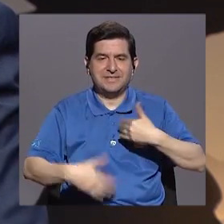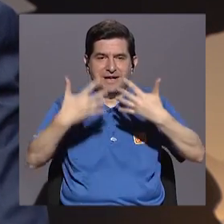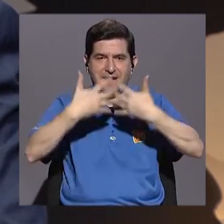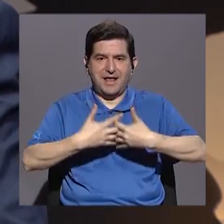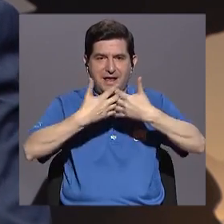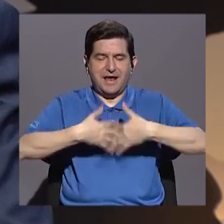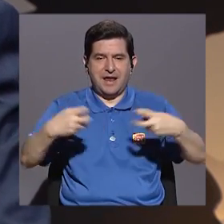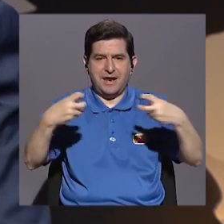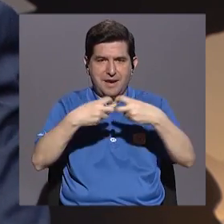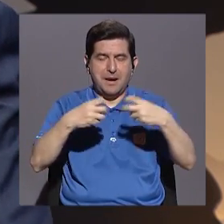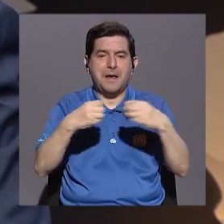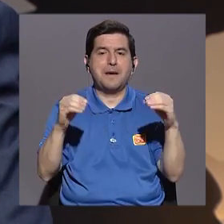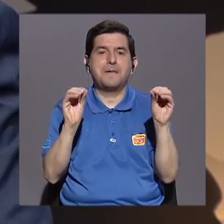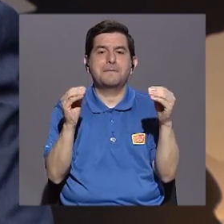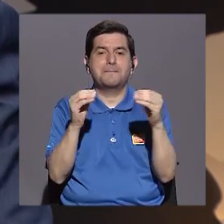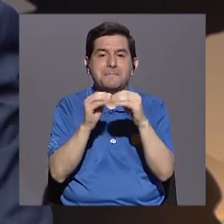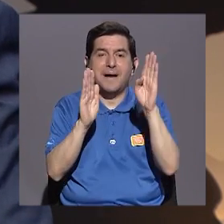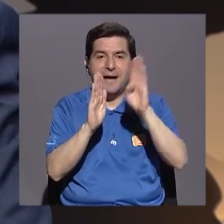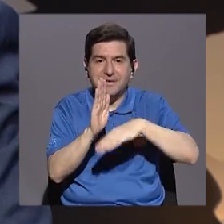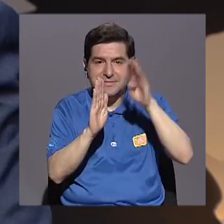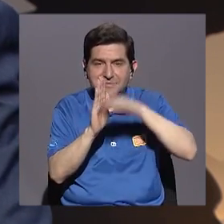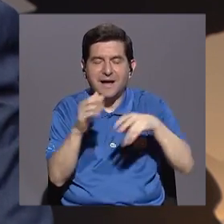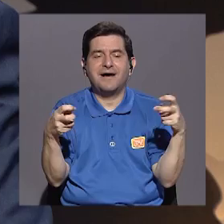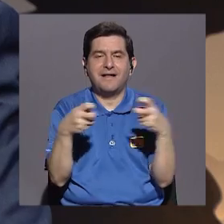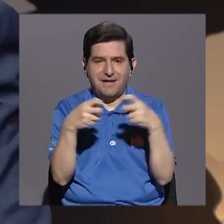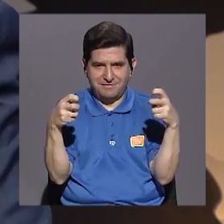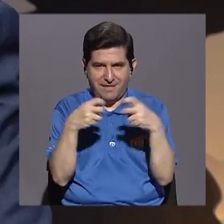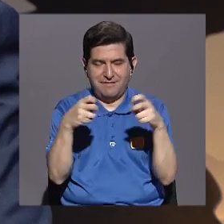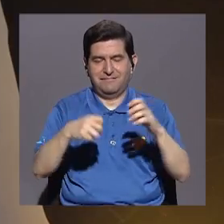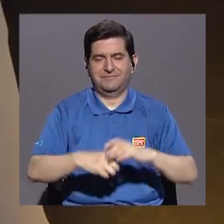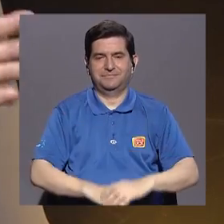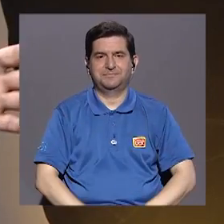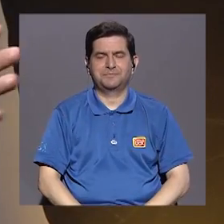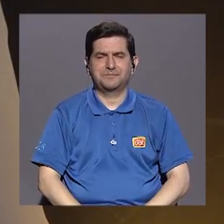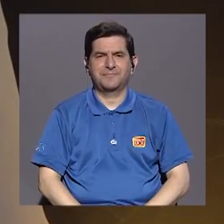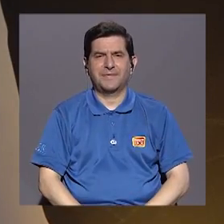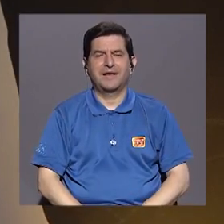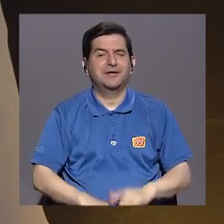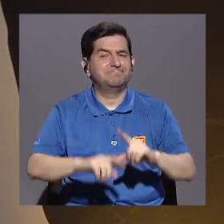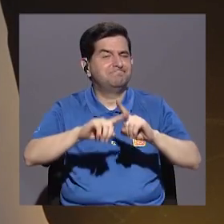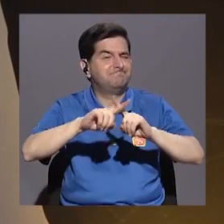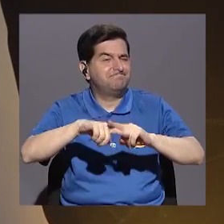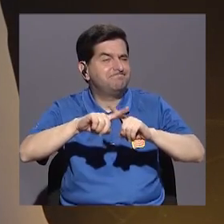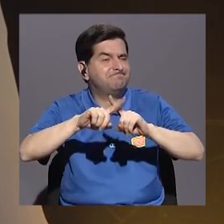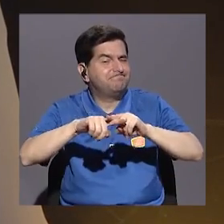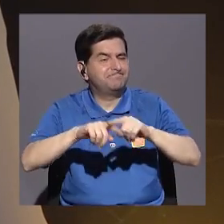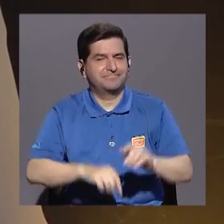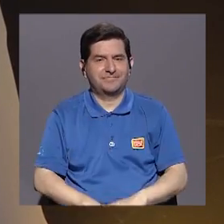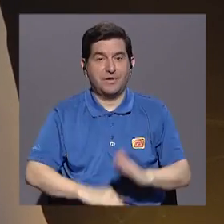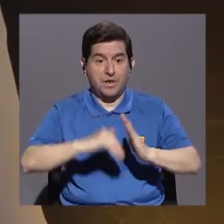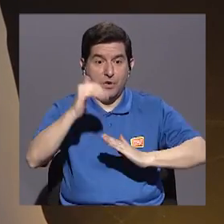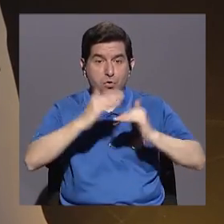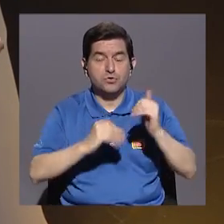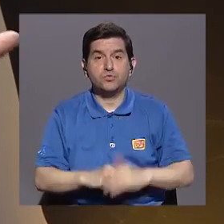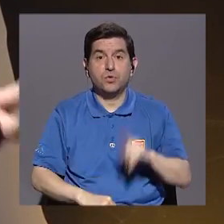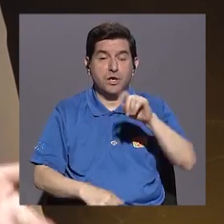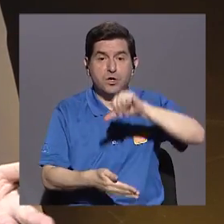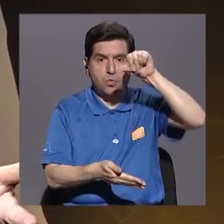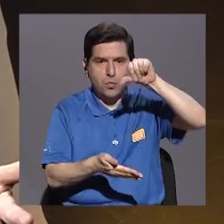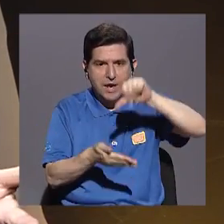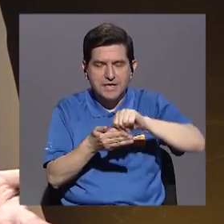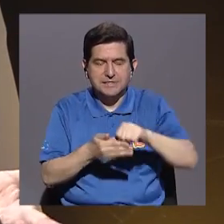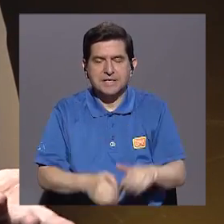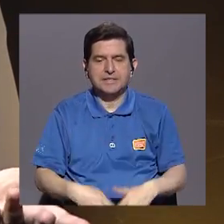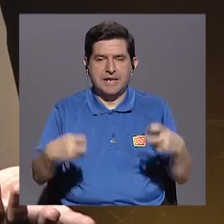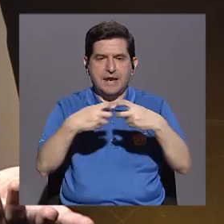eléctricas más barato debe de ser la electricidad relativamente eso es un radio tienen que construir una central eléctrica adicional